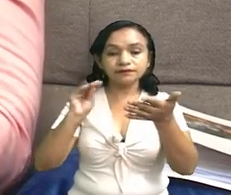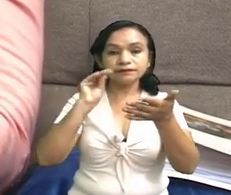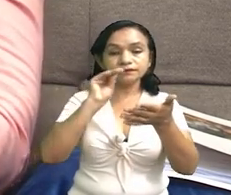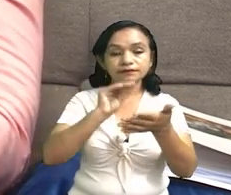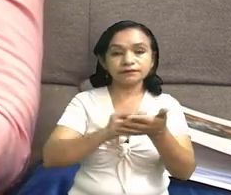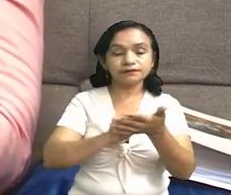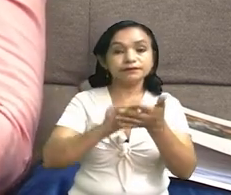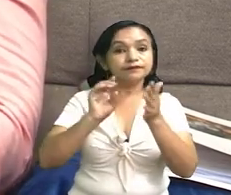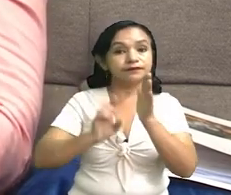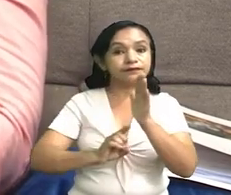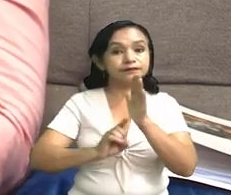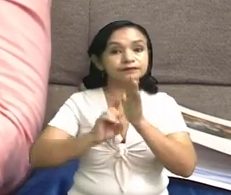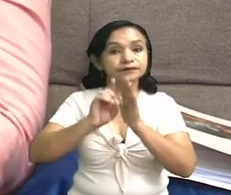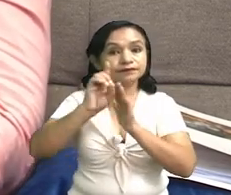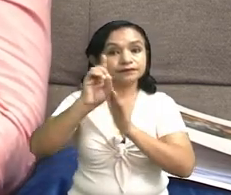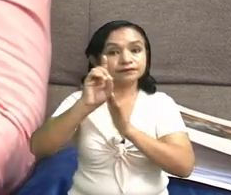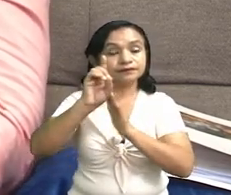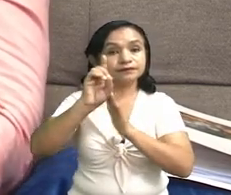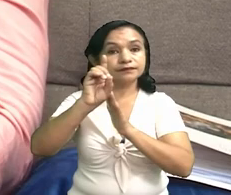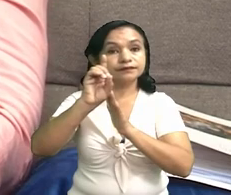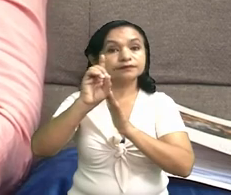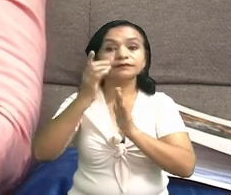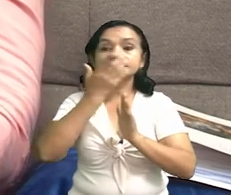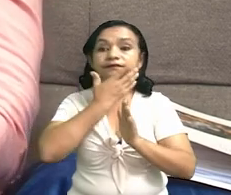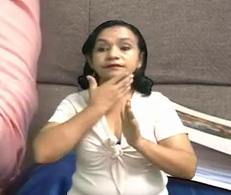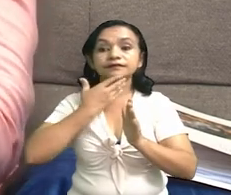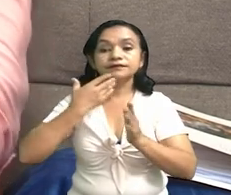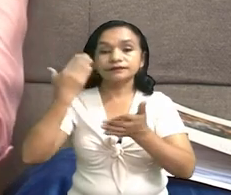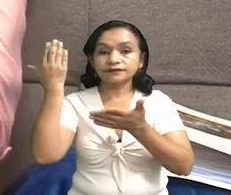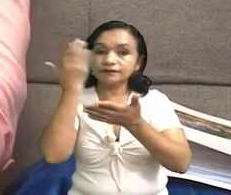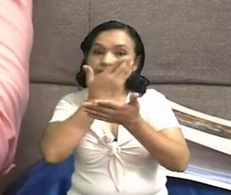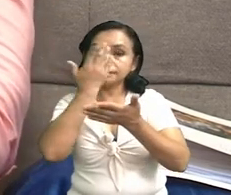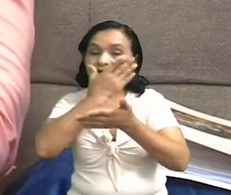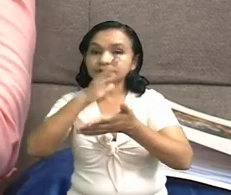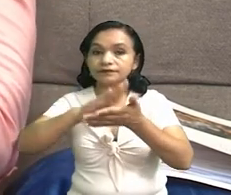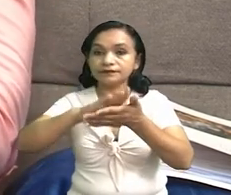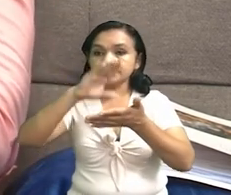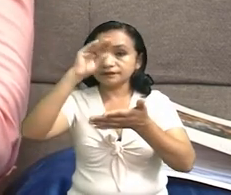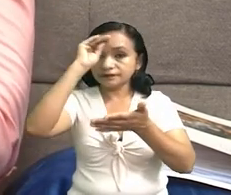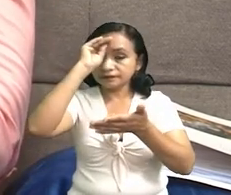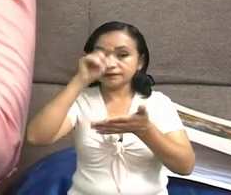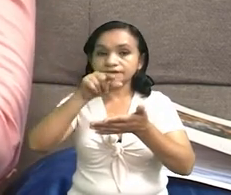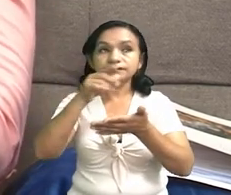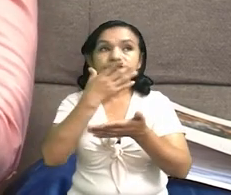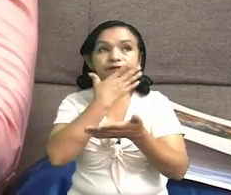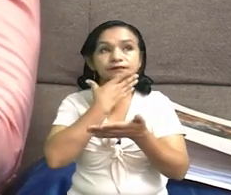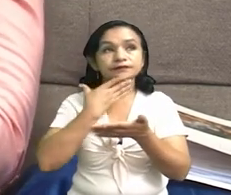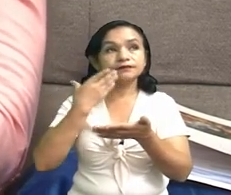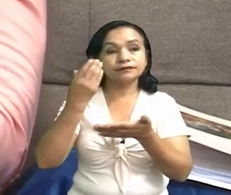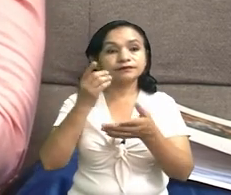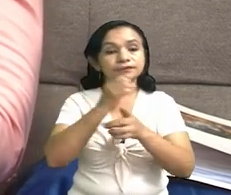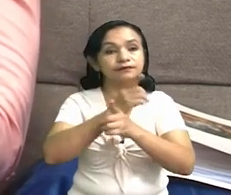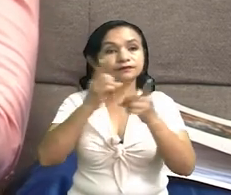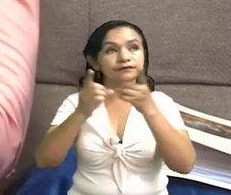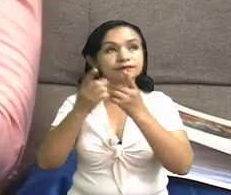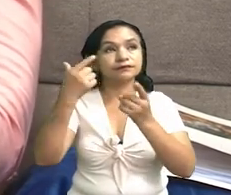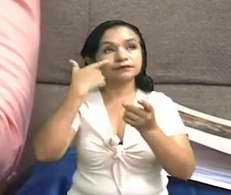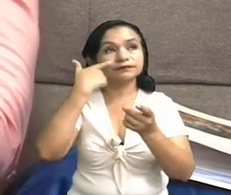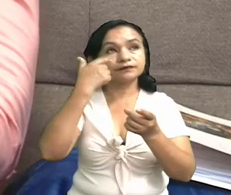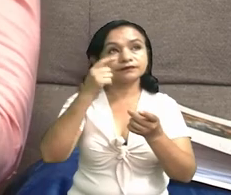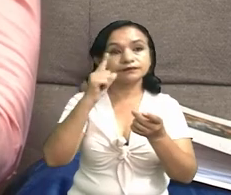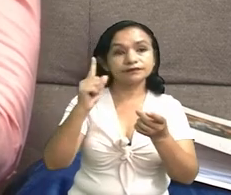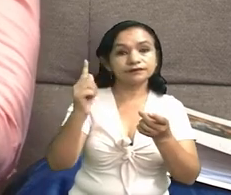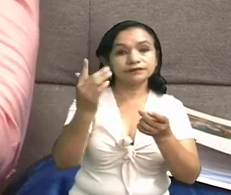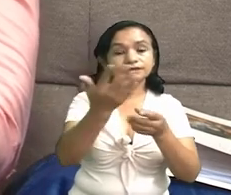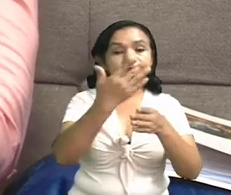avances tecnológicos en la formación de los jóvenes, porque los jóvenes tienen que conocer todo lo que hay en el